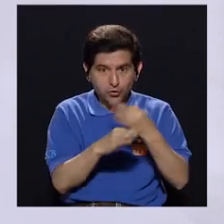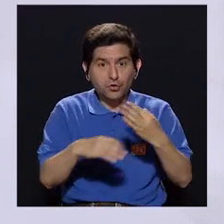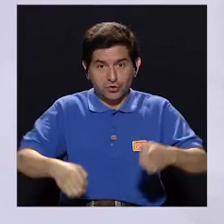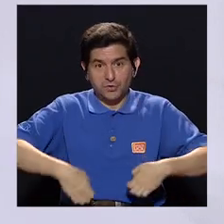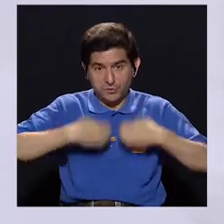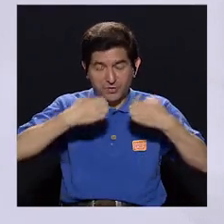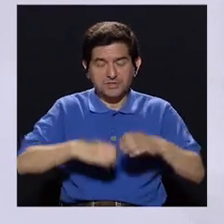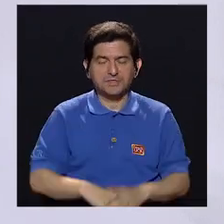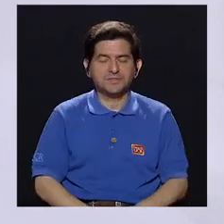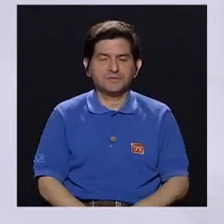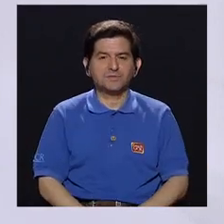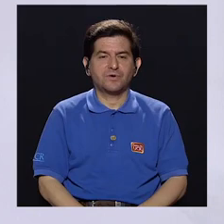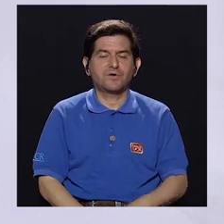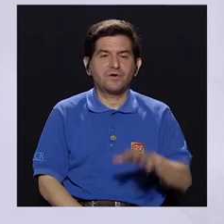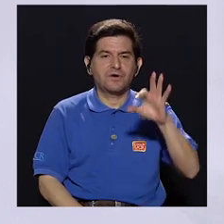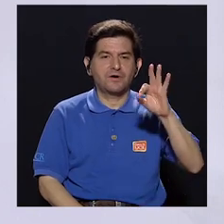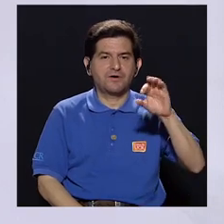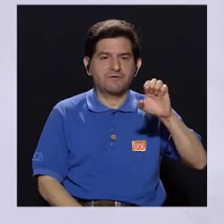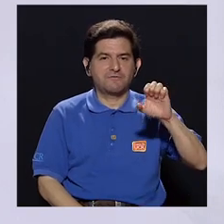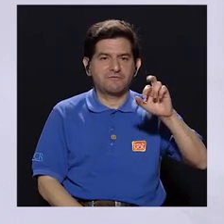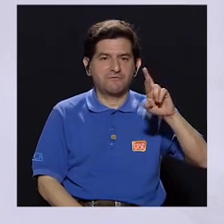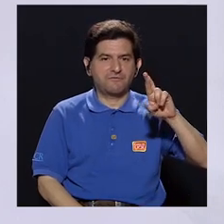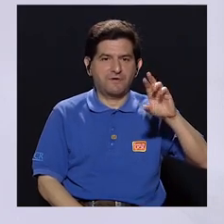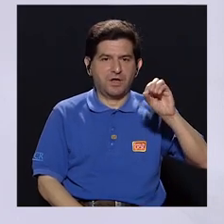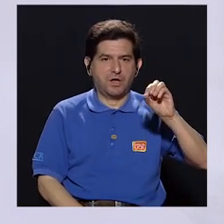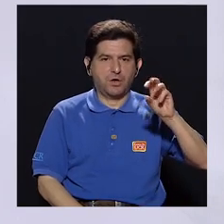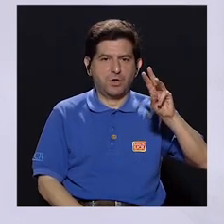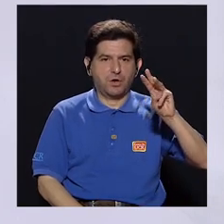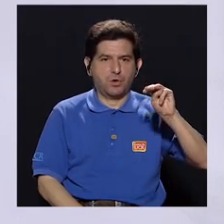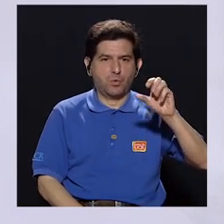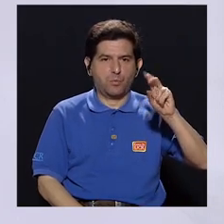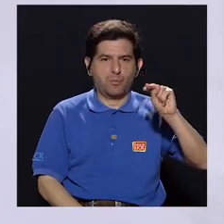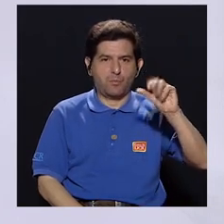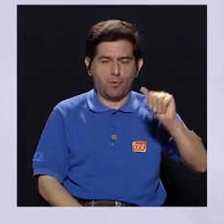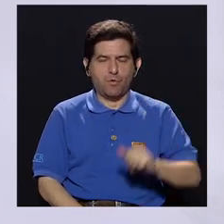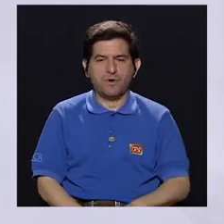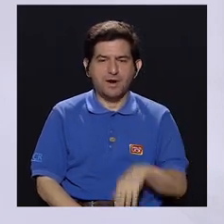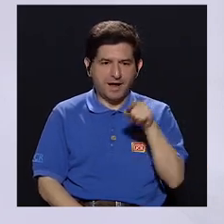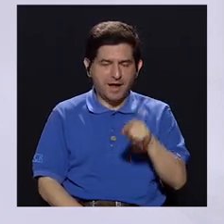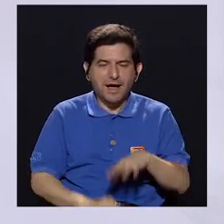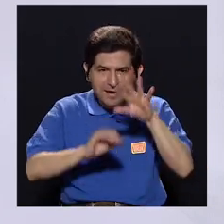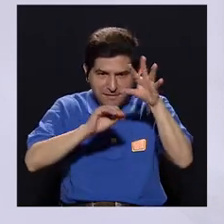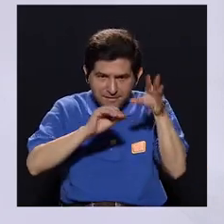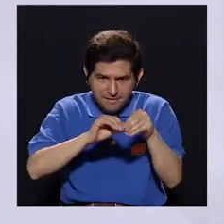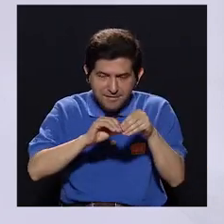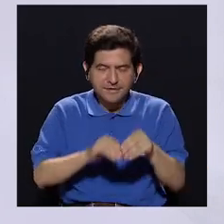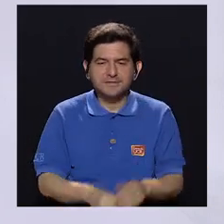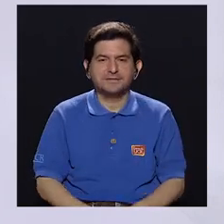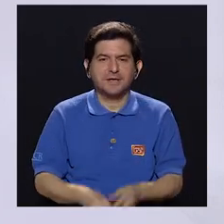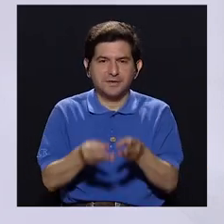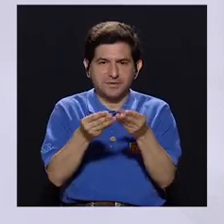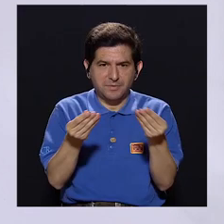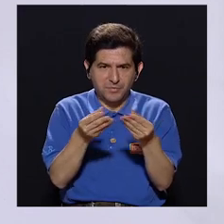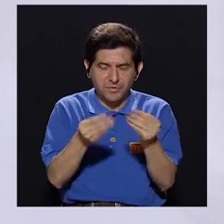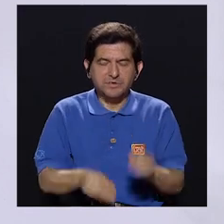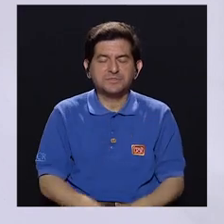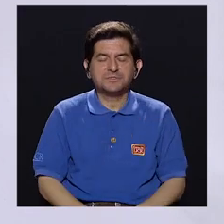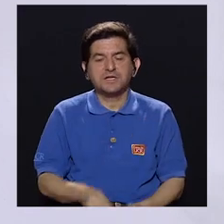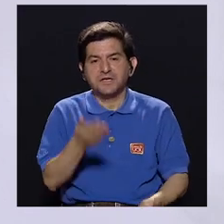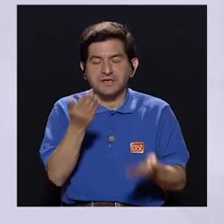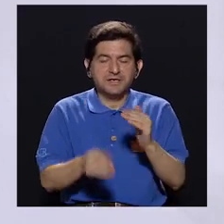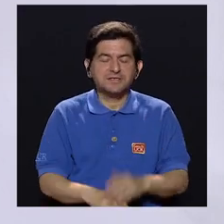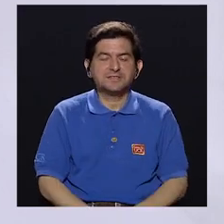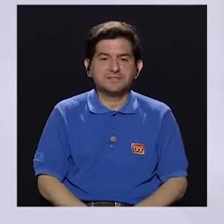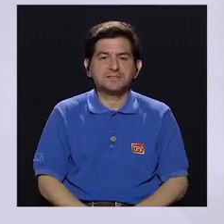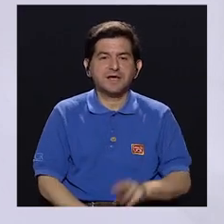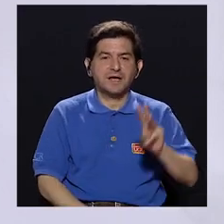de feromonas también hay feromonas que se llaman feromonas de agregación que son las feromonas por ejemplo que producen las moscas de